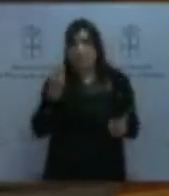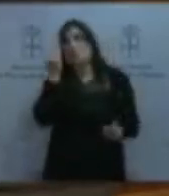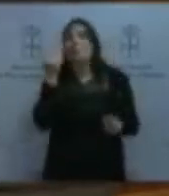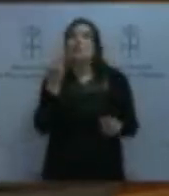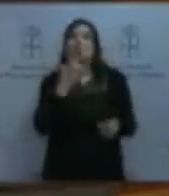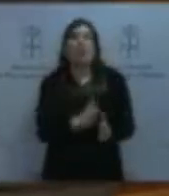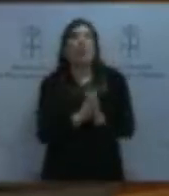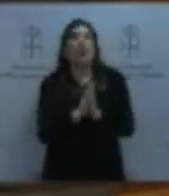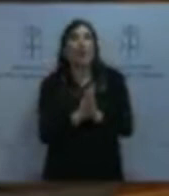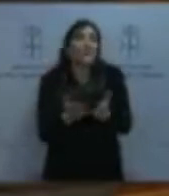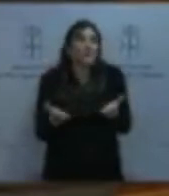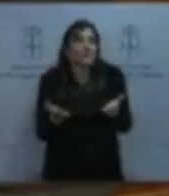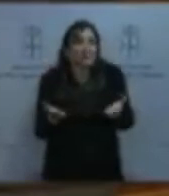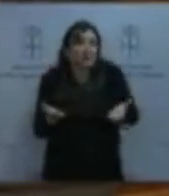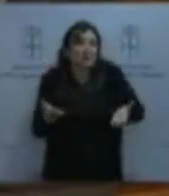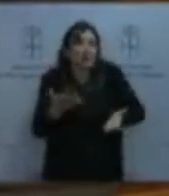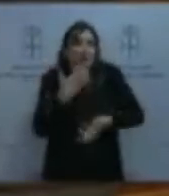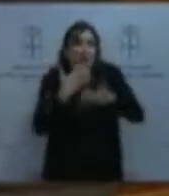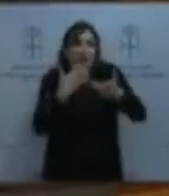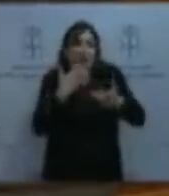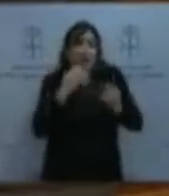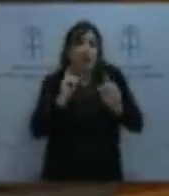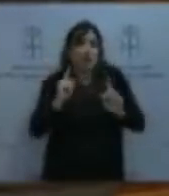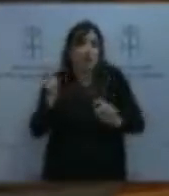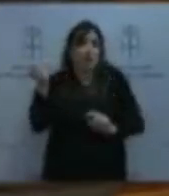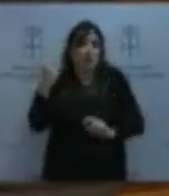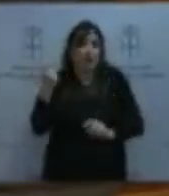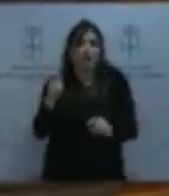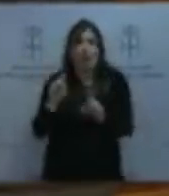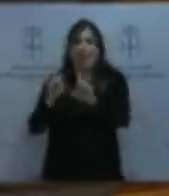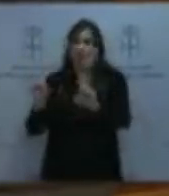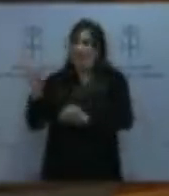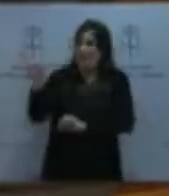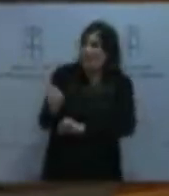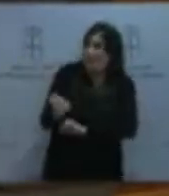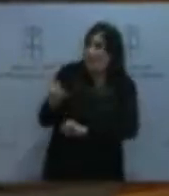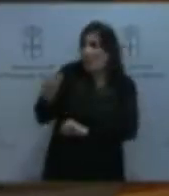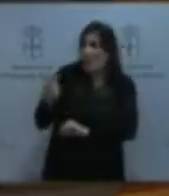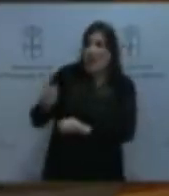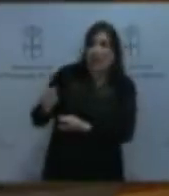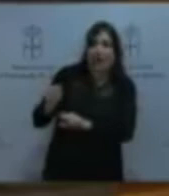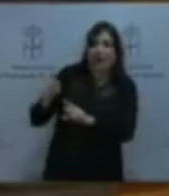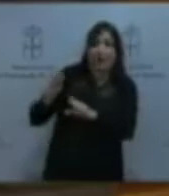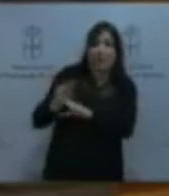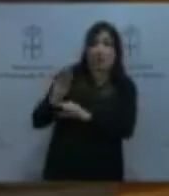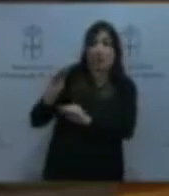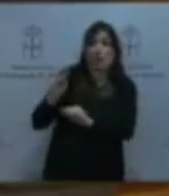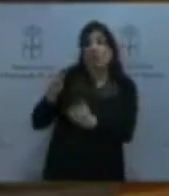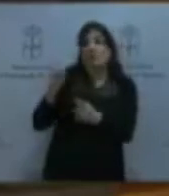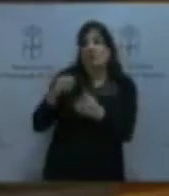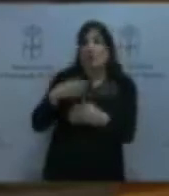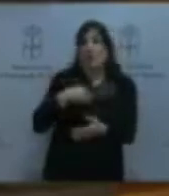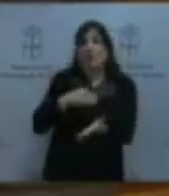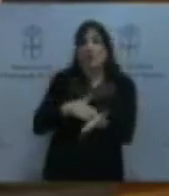caso de Duro Felguera, pues venga una empresa que tiene pues, a sus inversores con los papeles de Panamá, confiar nuestra suerte de nuestro tejido productivo